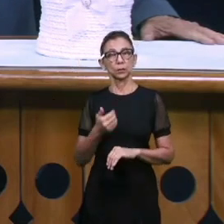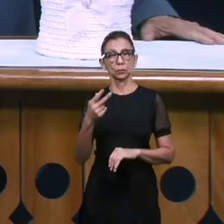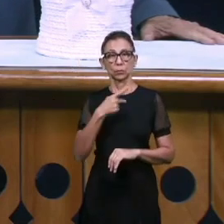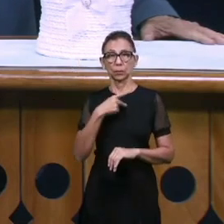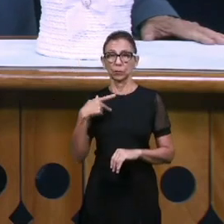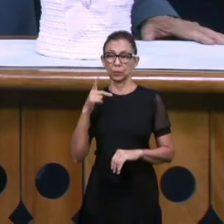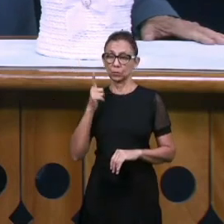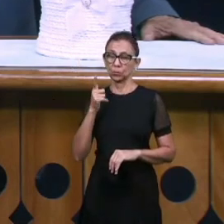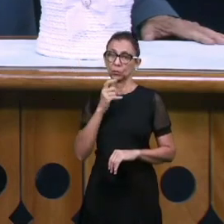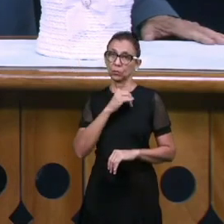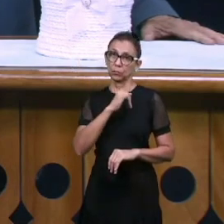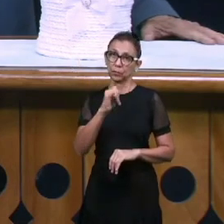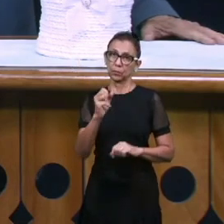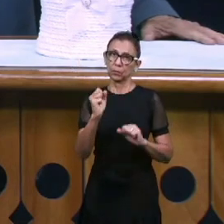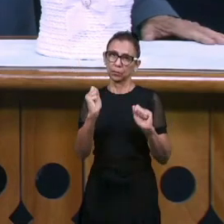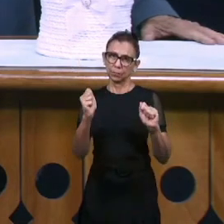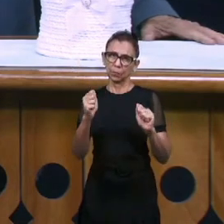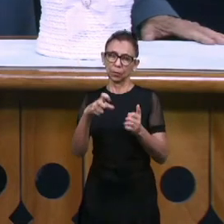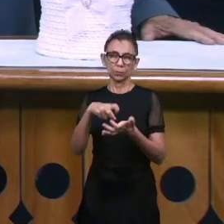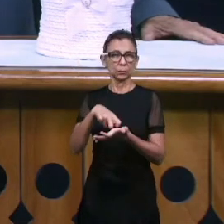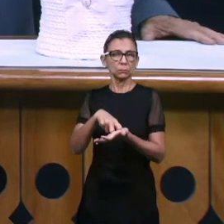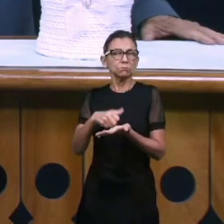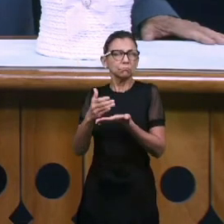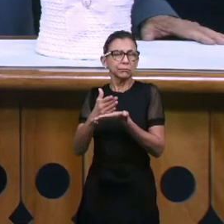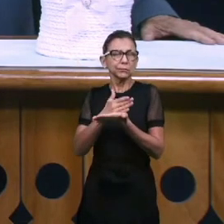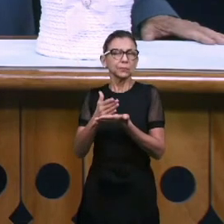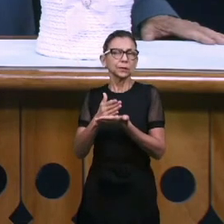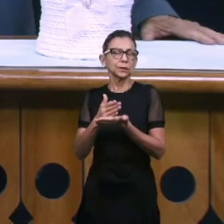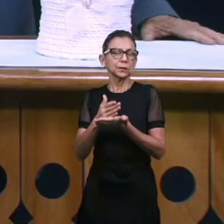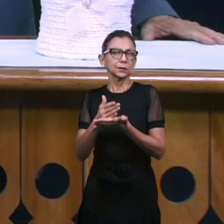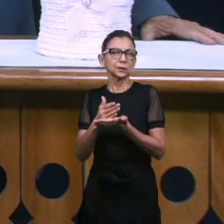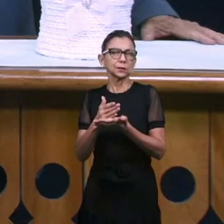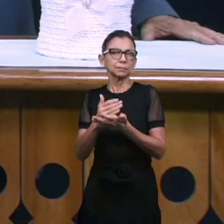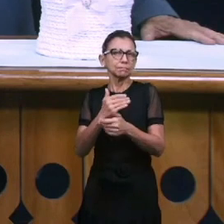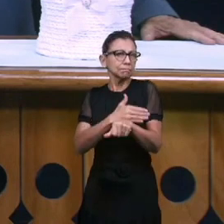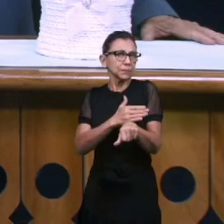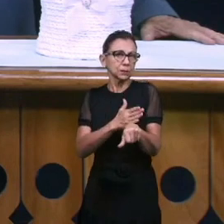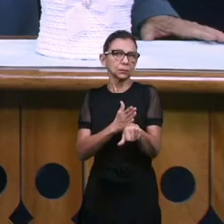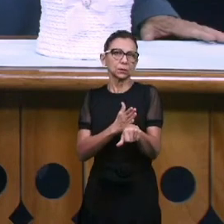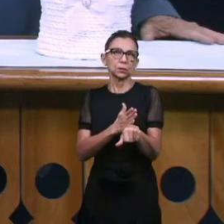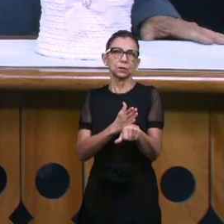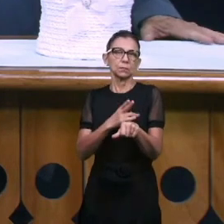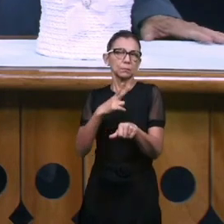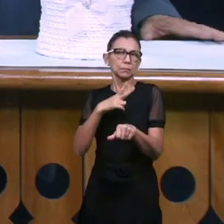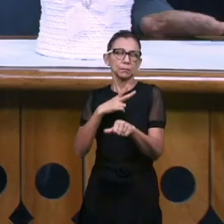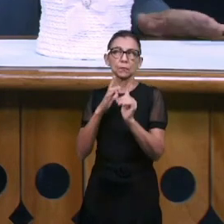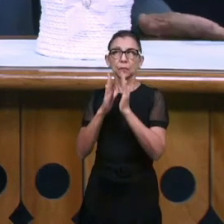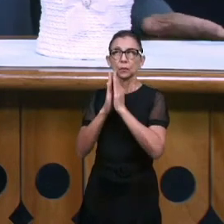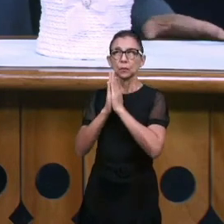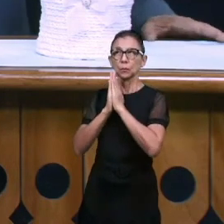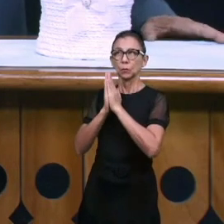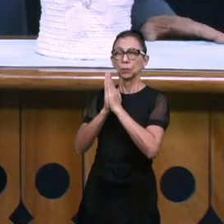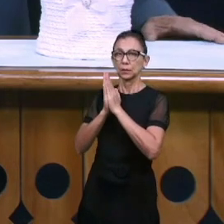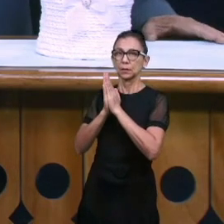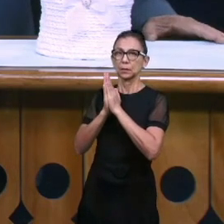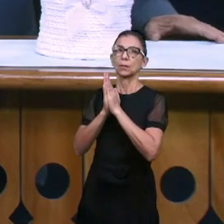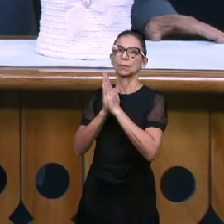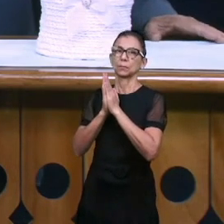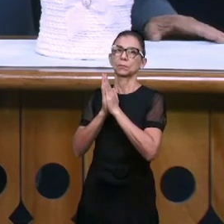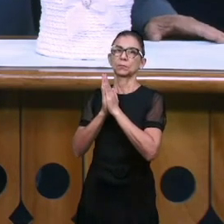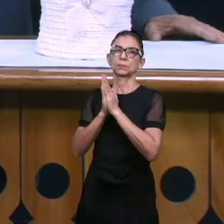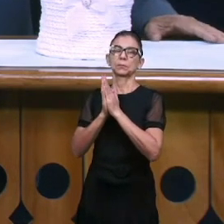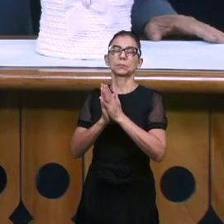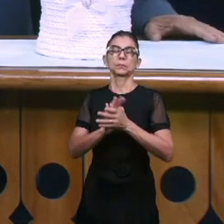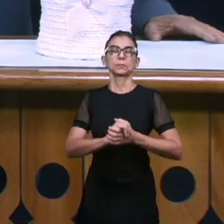pastor Gedelty dijo, usted puede estar de rodillas. Por unos instantes va a estar en oración al Señor. Hay